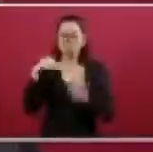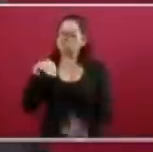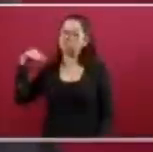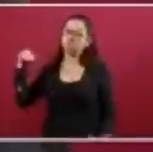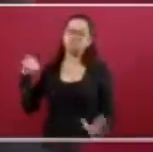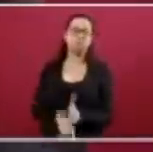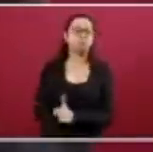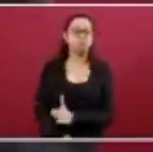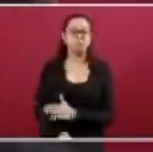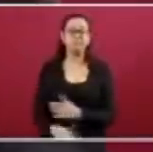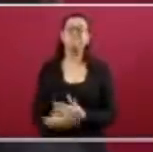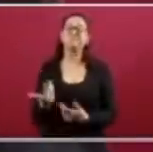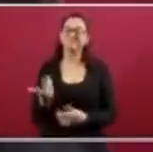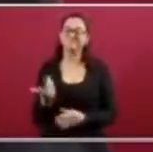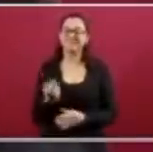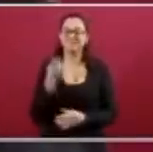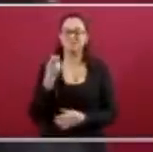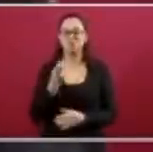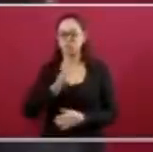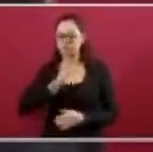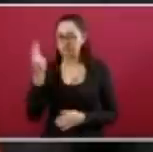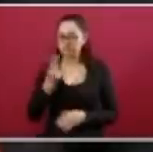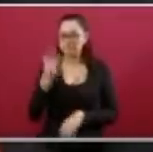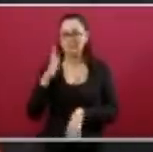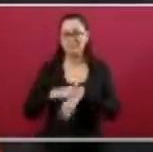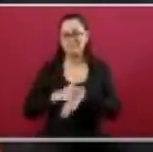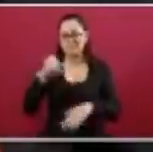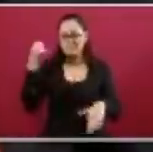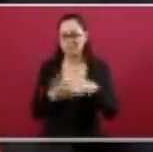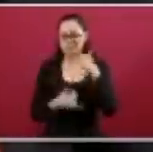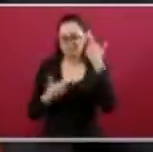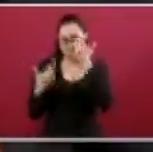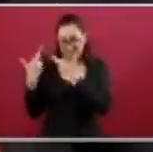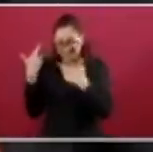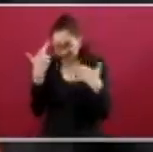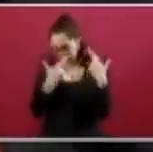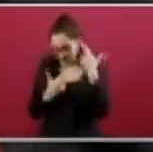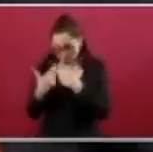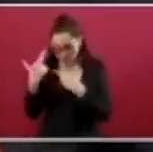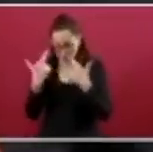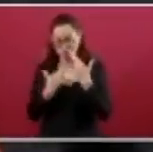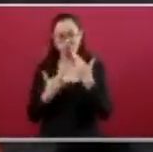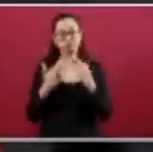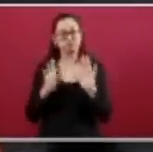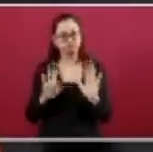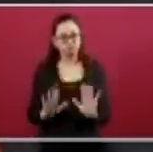hacer una revisión para que se establezca una equidad y no se paguen